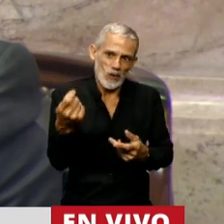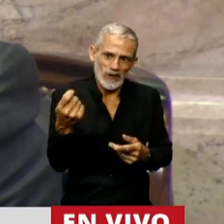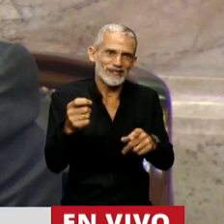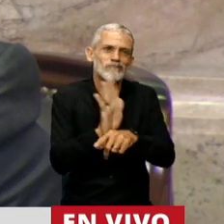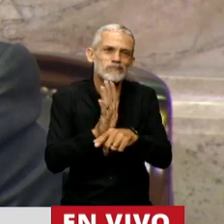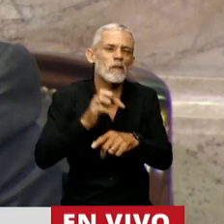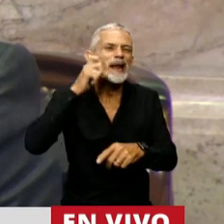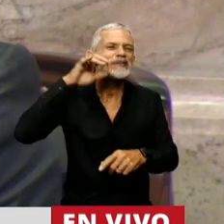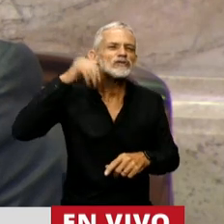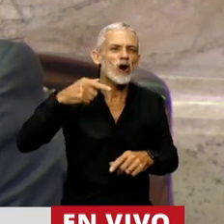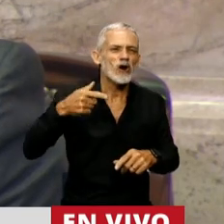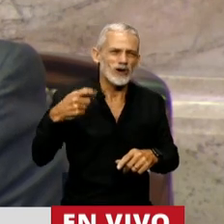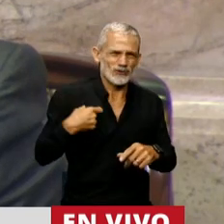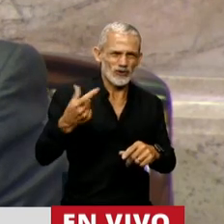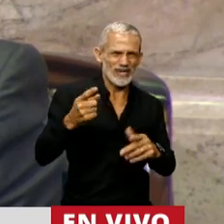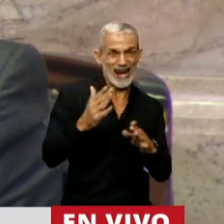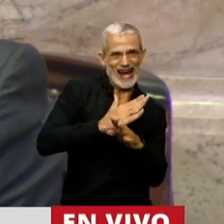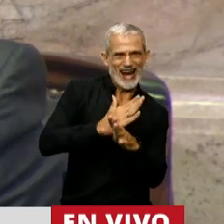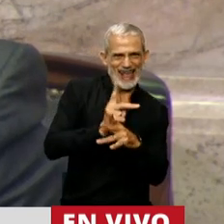con el paso del tiempo